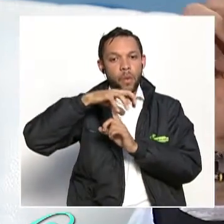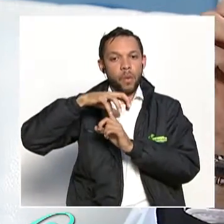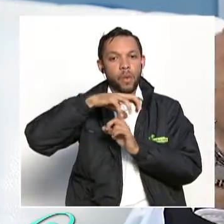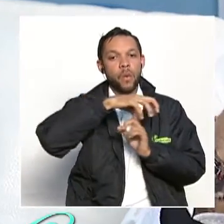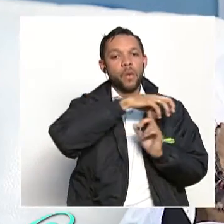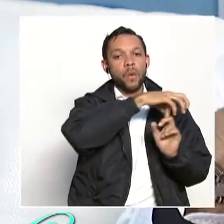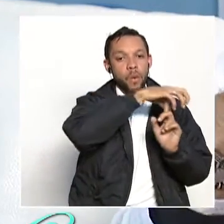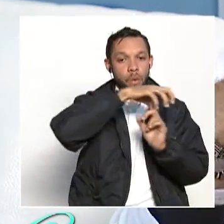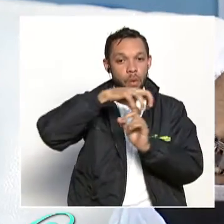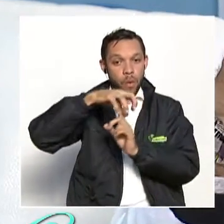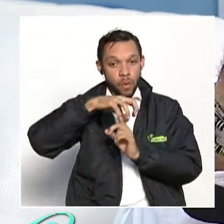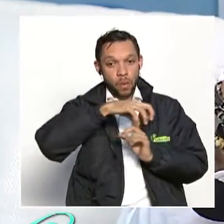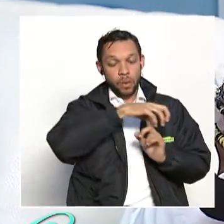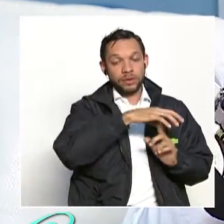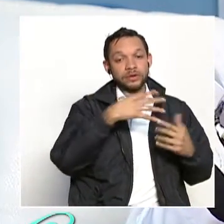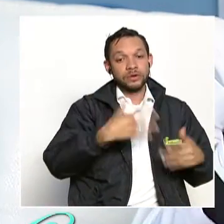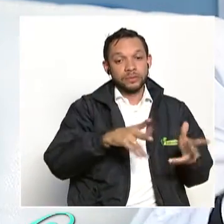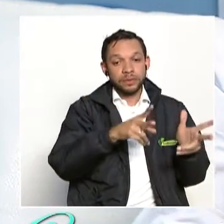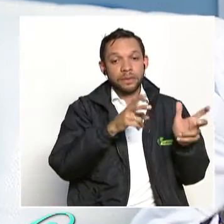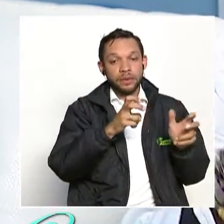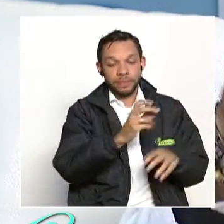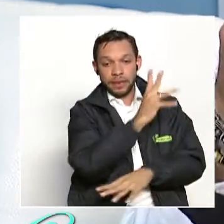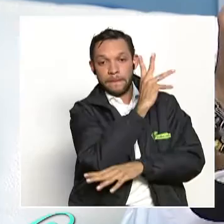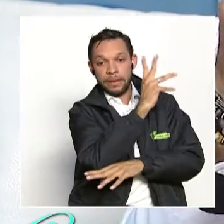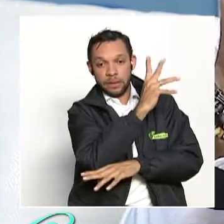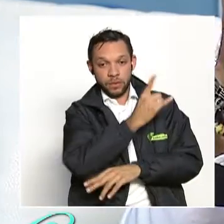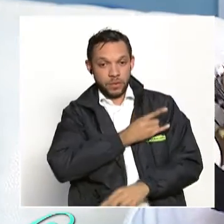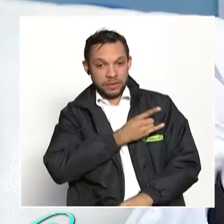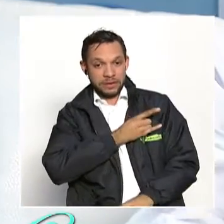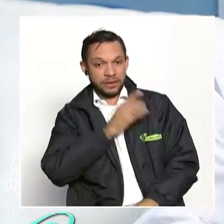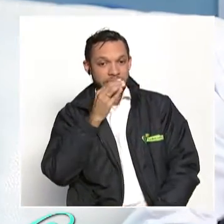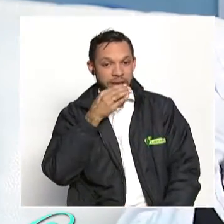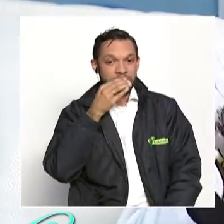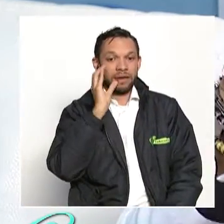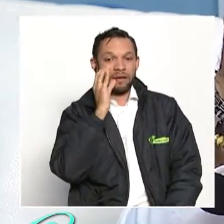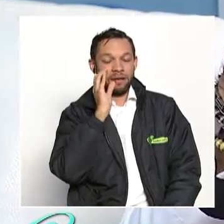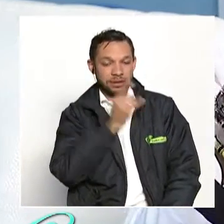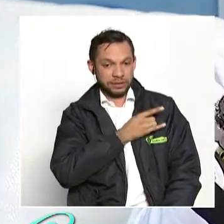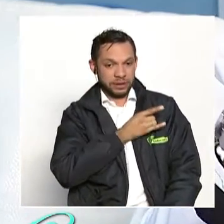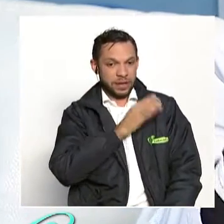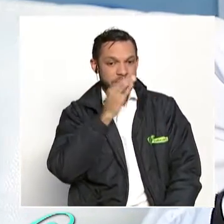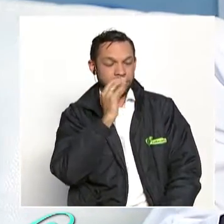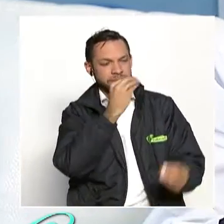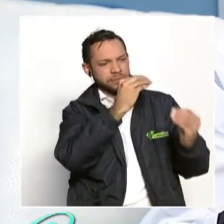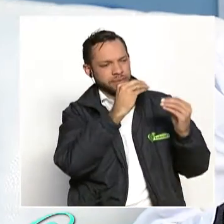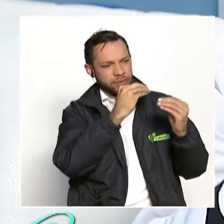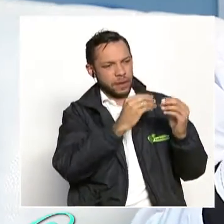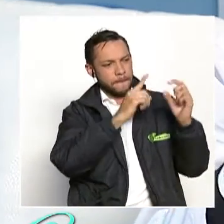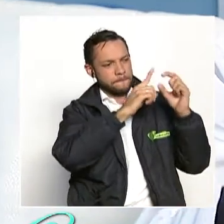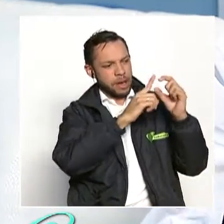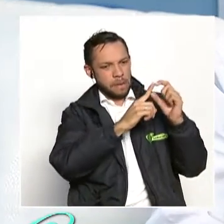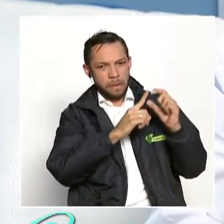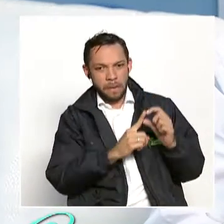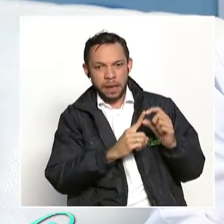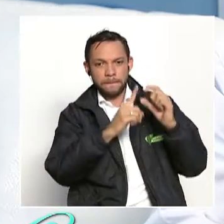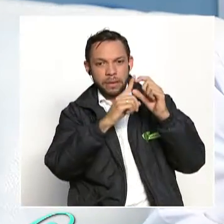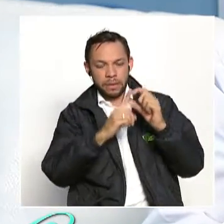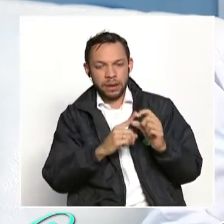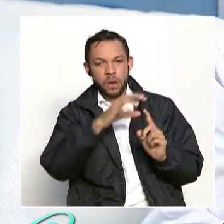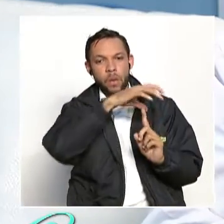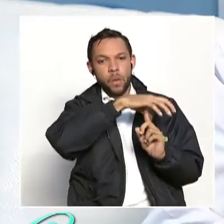llaman setas, como el shiitake, el ganoderma, el mismo champiñón y